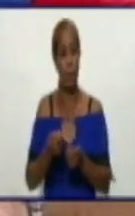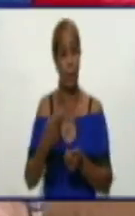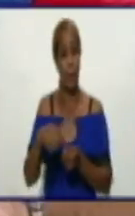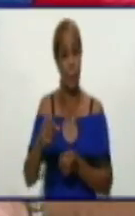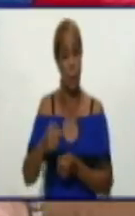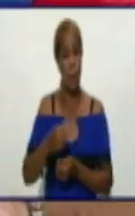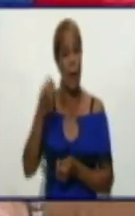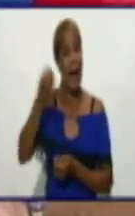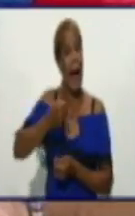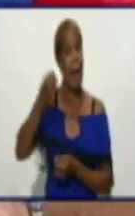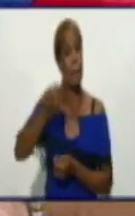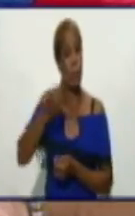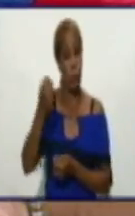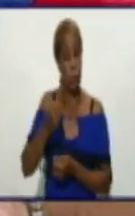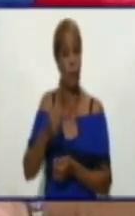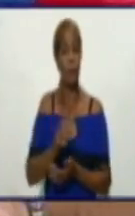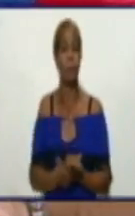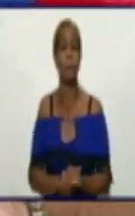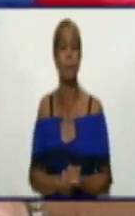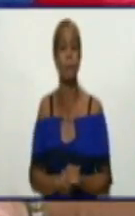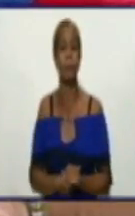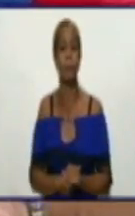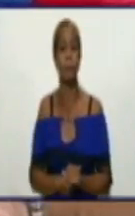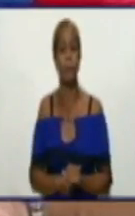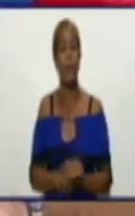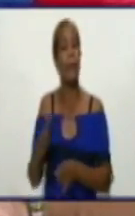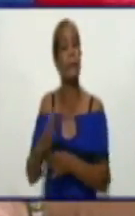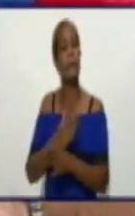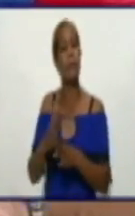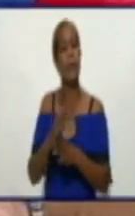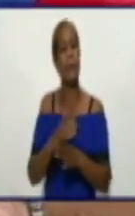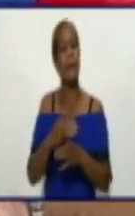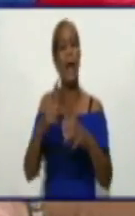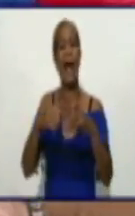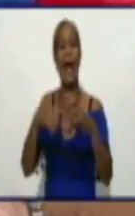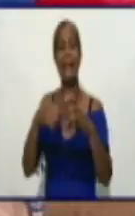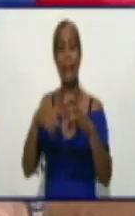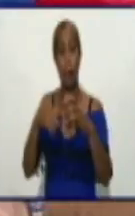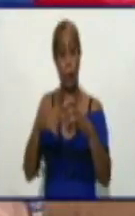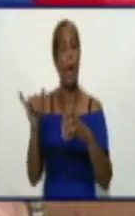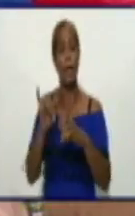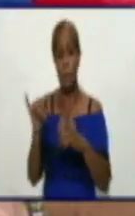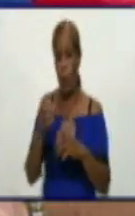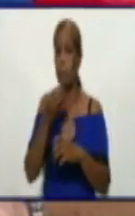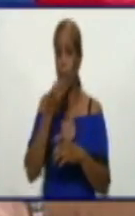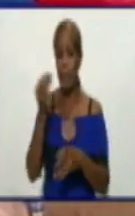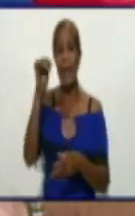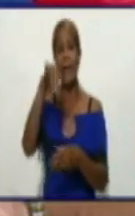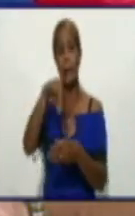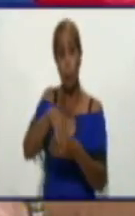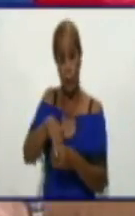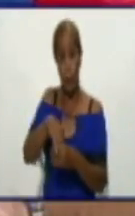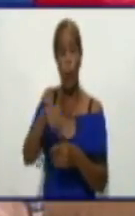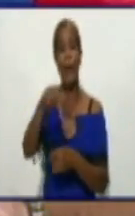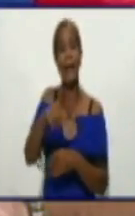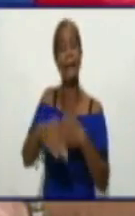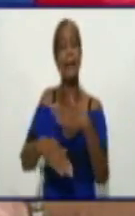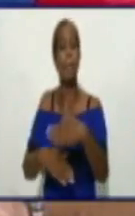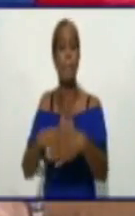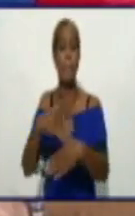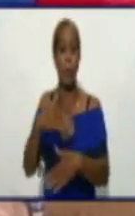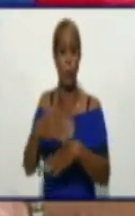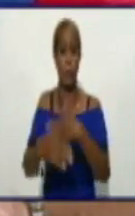tractoras, remolques, semirremolques, con sus diferentes categorías, se incluyen en este proceso y pueden los propietarios o